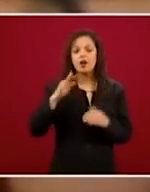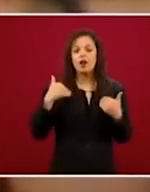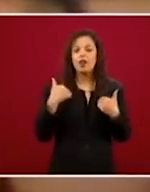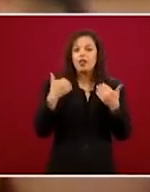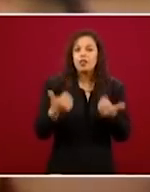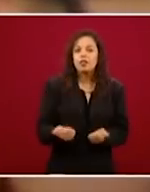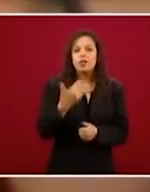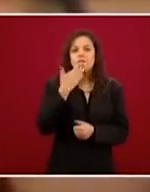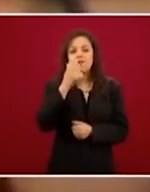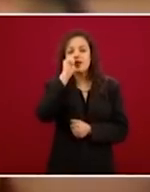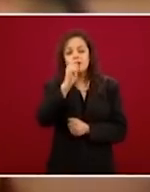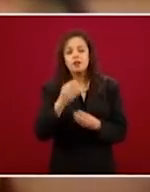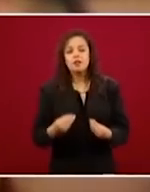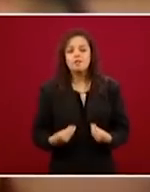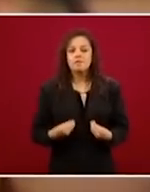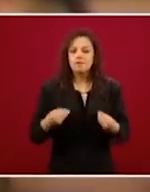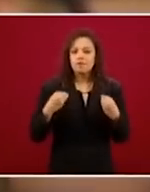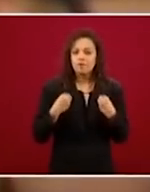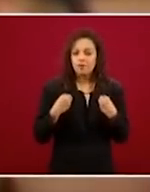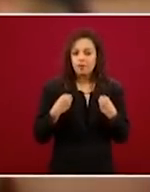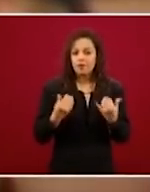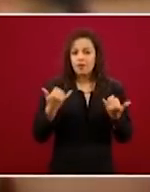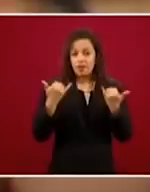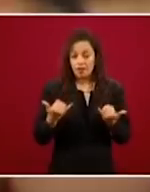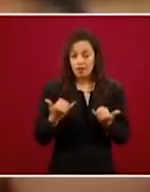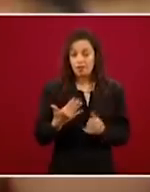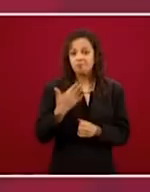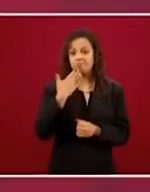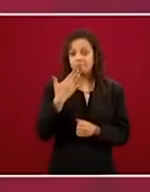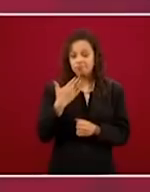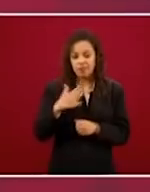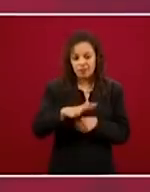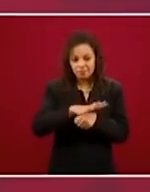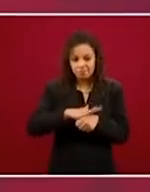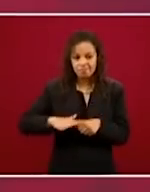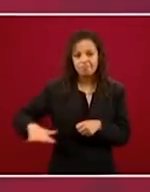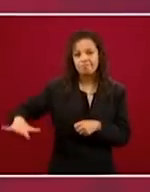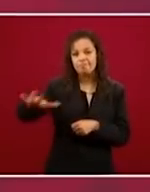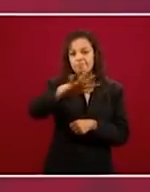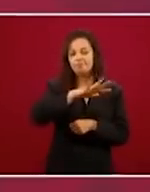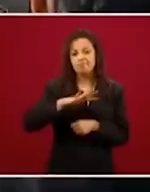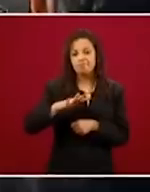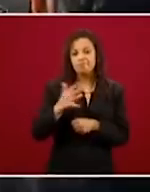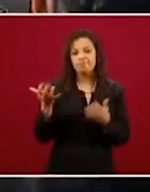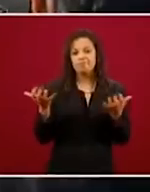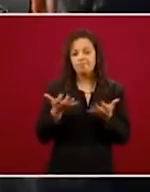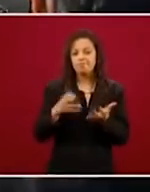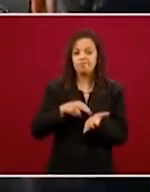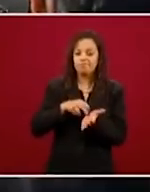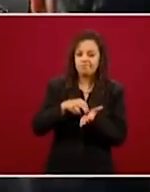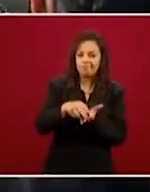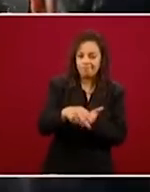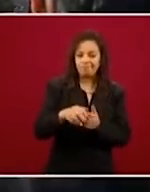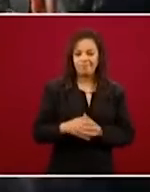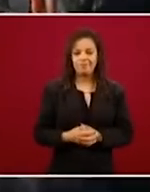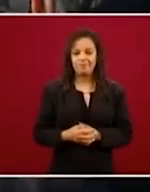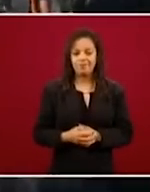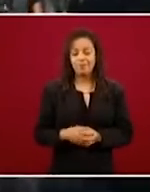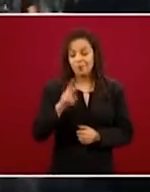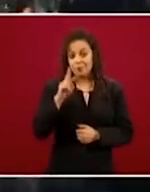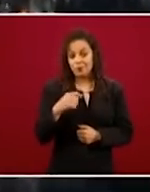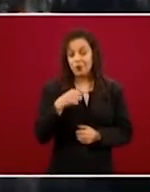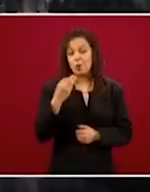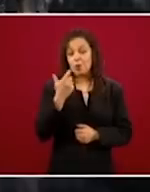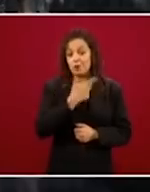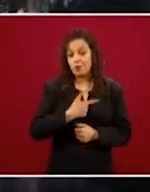ser buenos ciudadanos y a mí me dio mucho gusto que nos visitaran a ustedes aquí